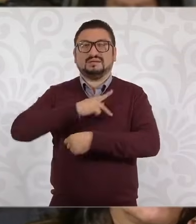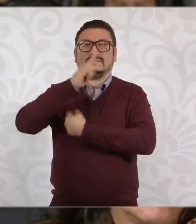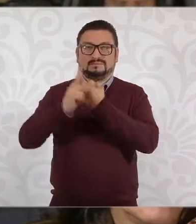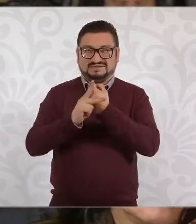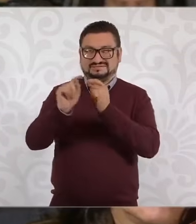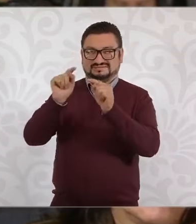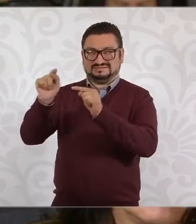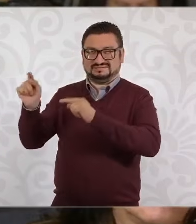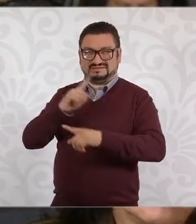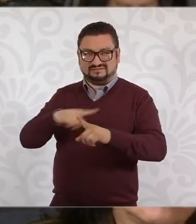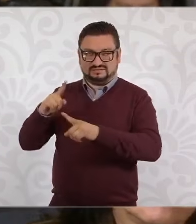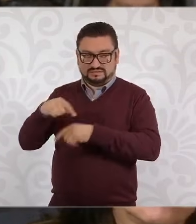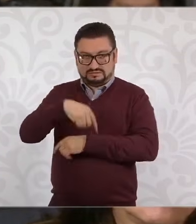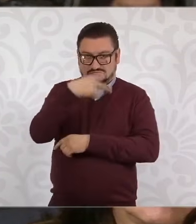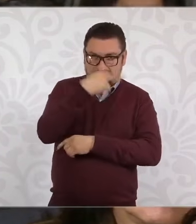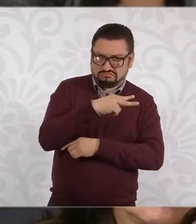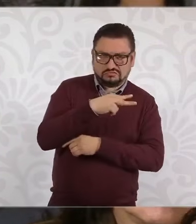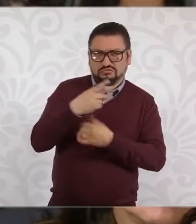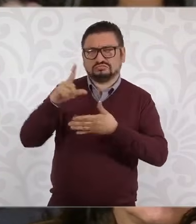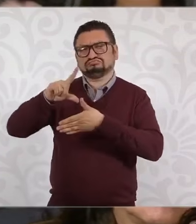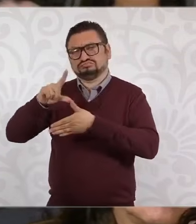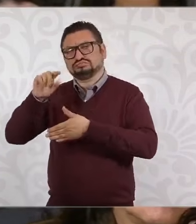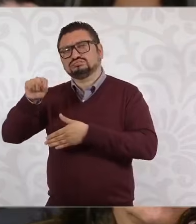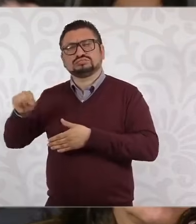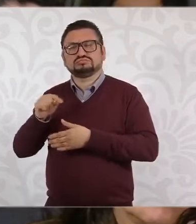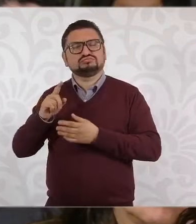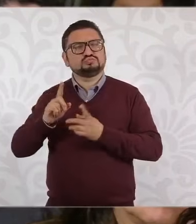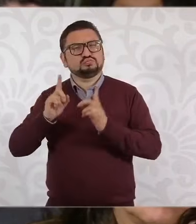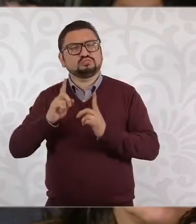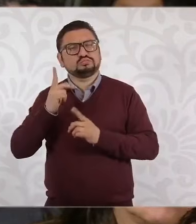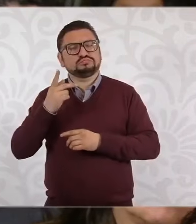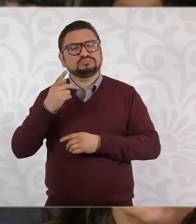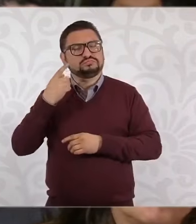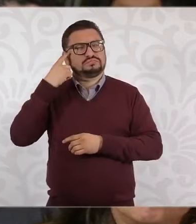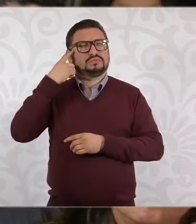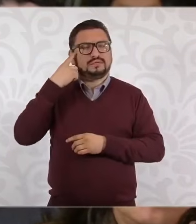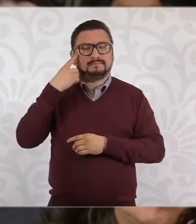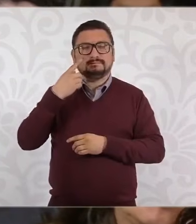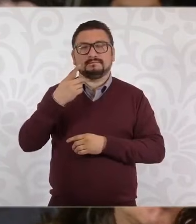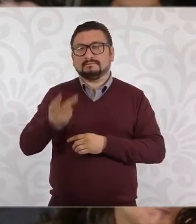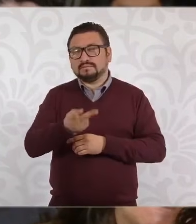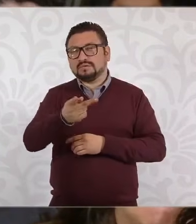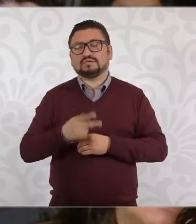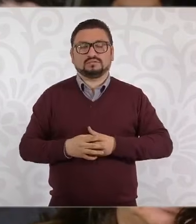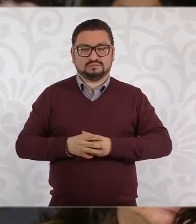países, no solo de México, sino de toda Latinoamérica, si ¿cuándo vamos a